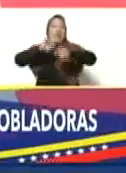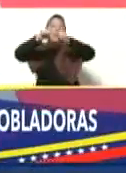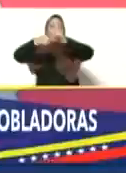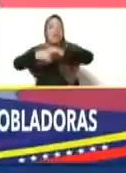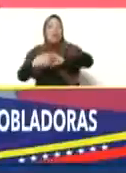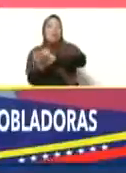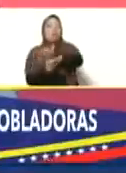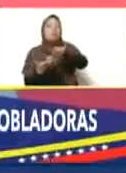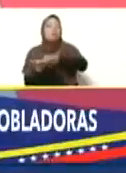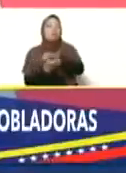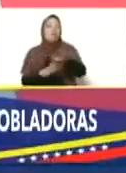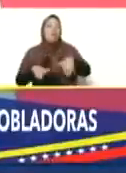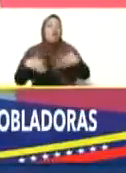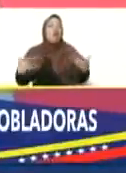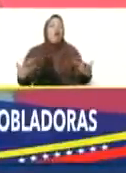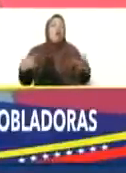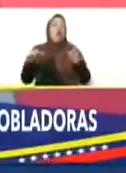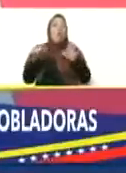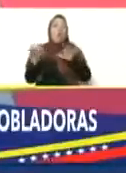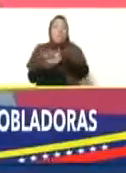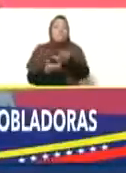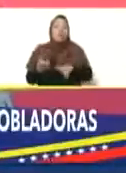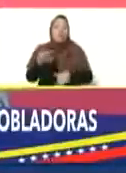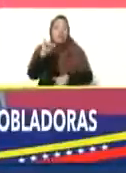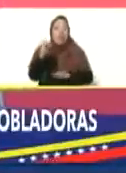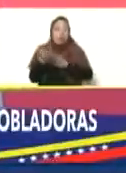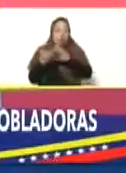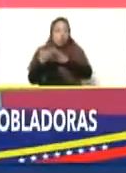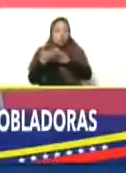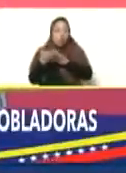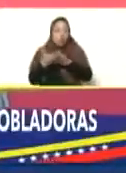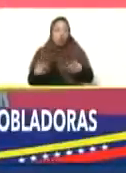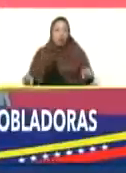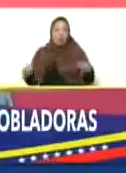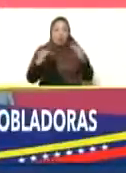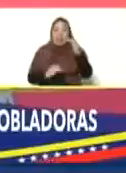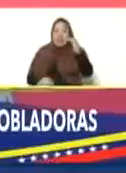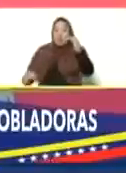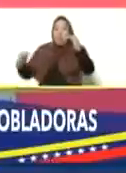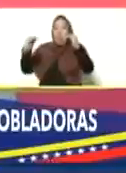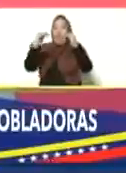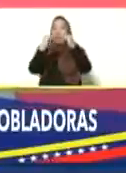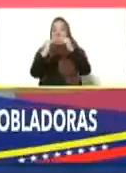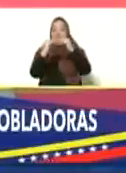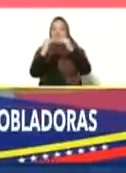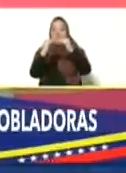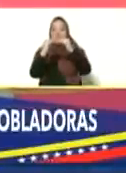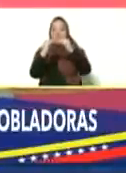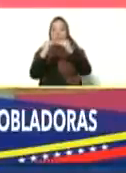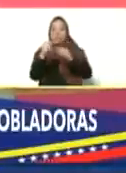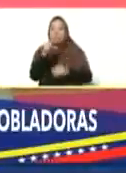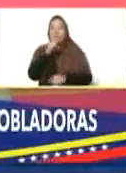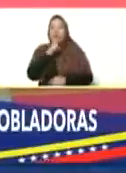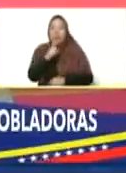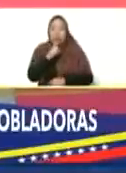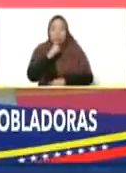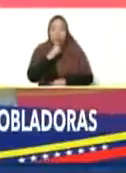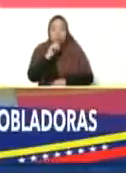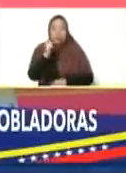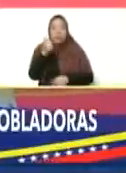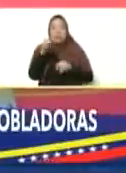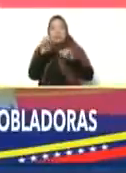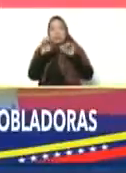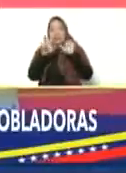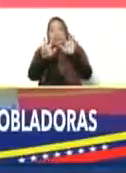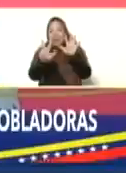y activar los mecanismos de igualdad ha sido dura la etapa que pasamos 19